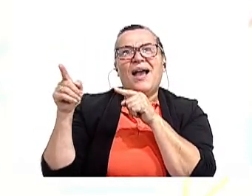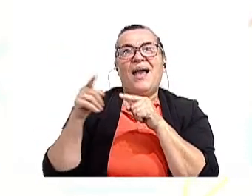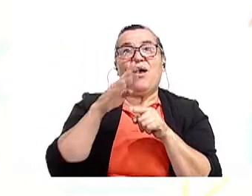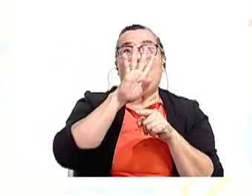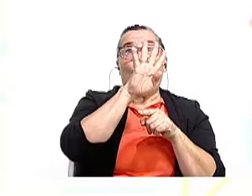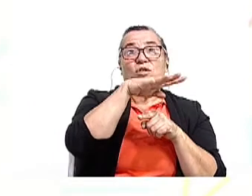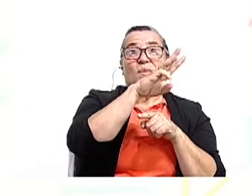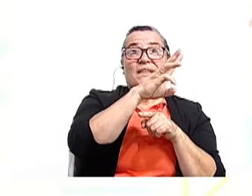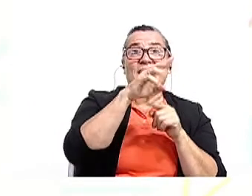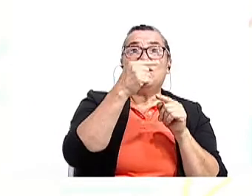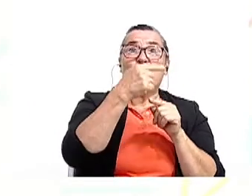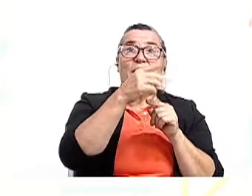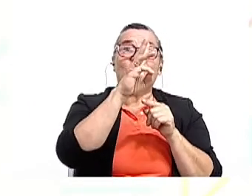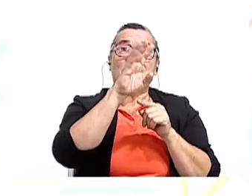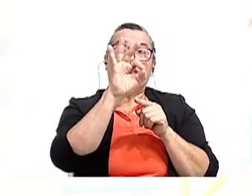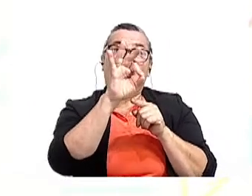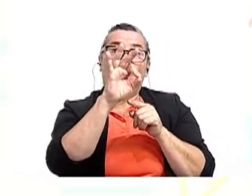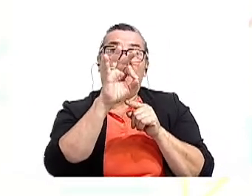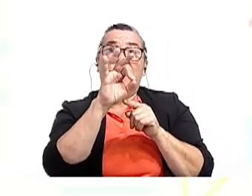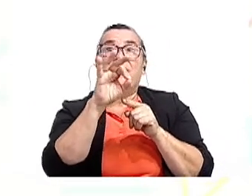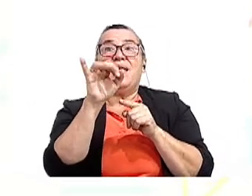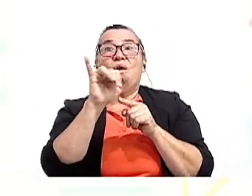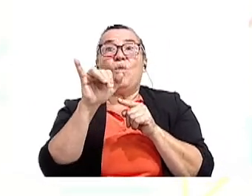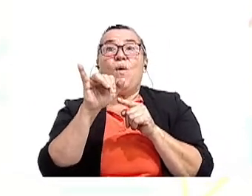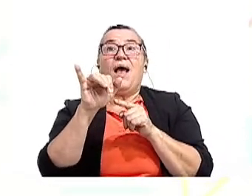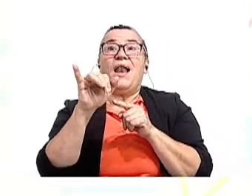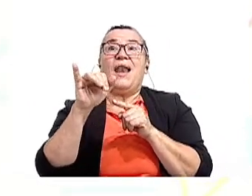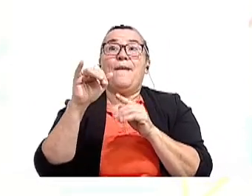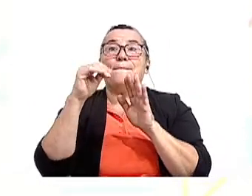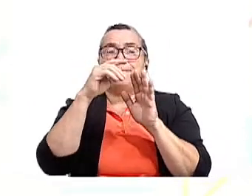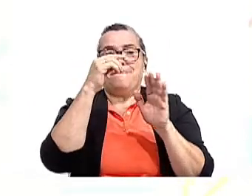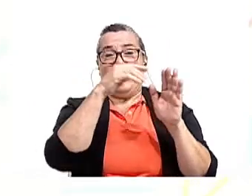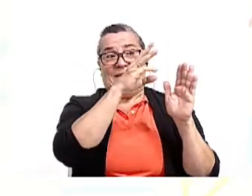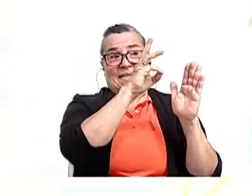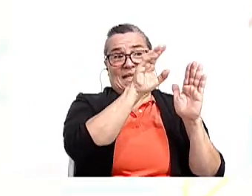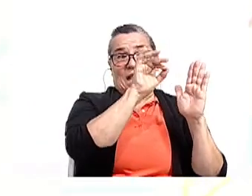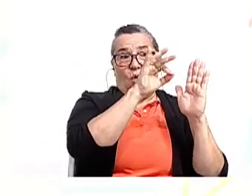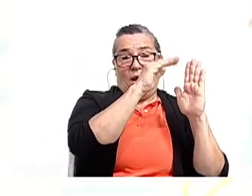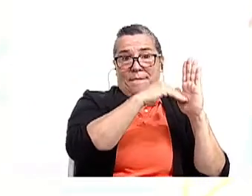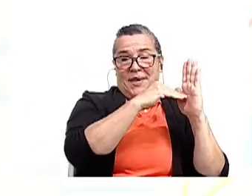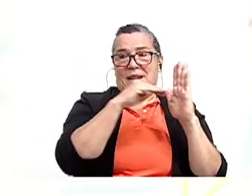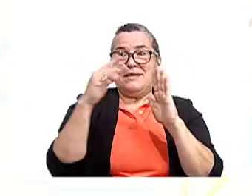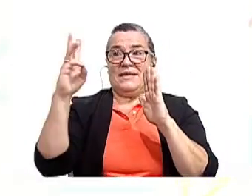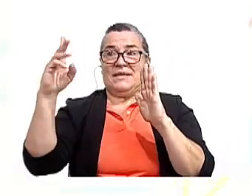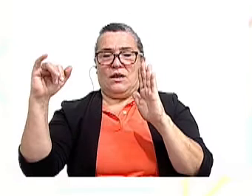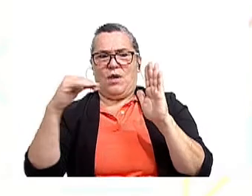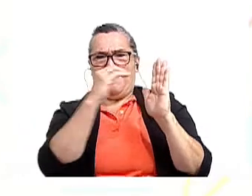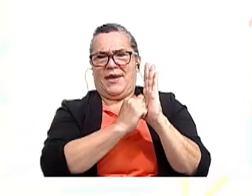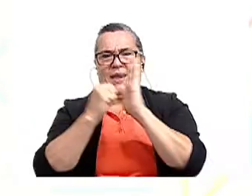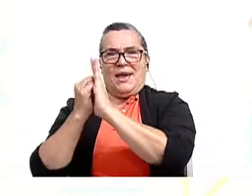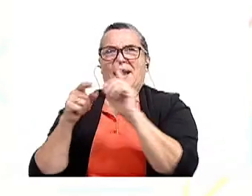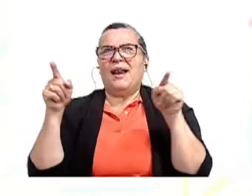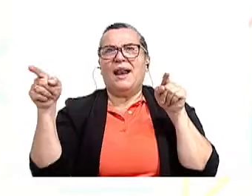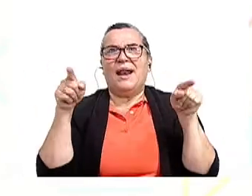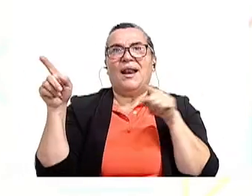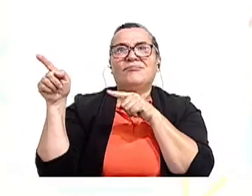ambos lados de la ecuación y obtenemos 4.600 menos 69.000 es igual a